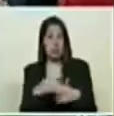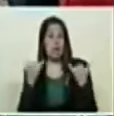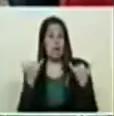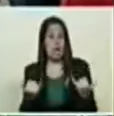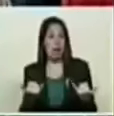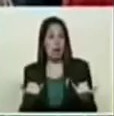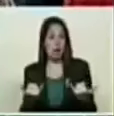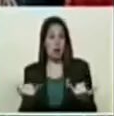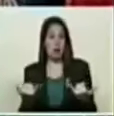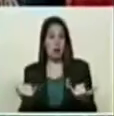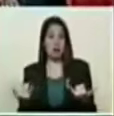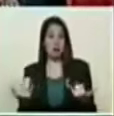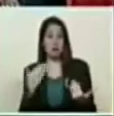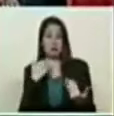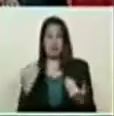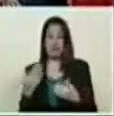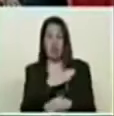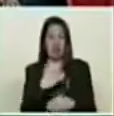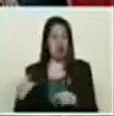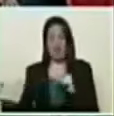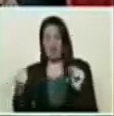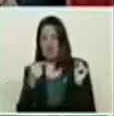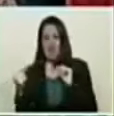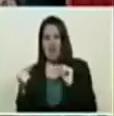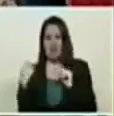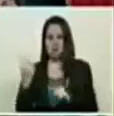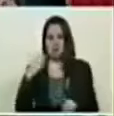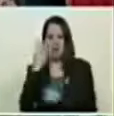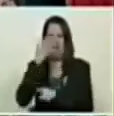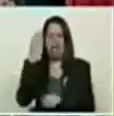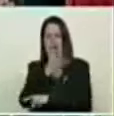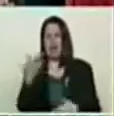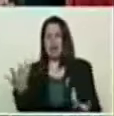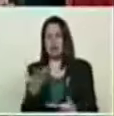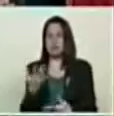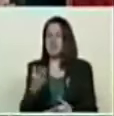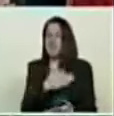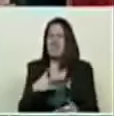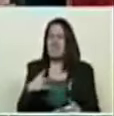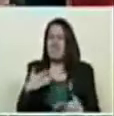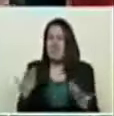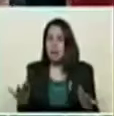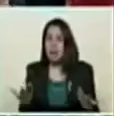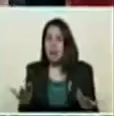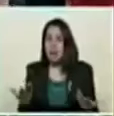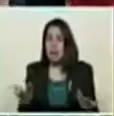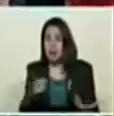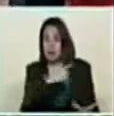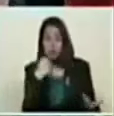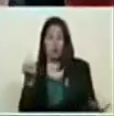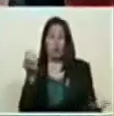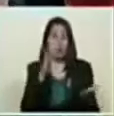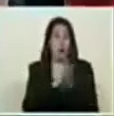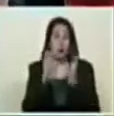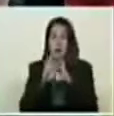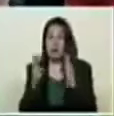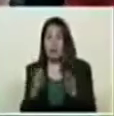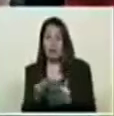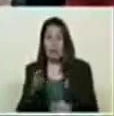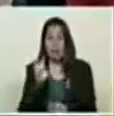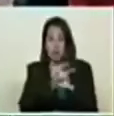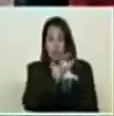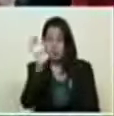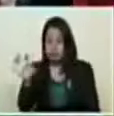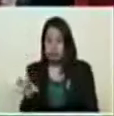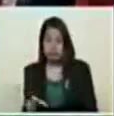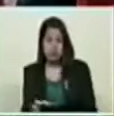ahora no quieren diálogo, sino quieren sanciones. ¿Qué quieren ellos? ¿Un suicidio colectivo?